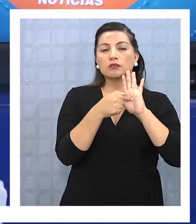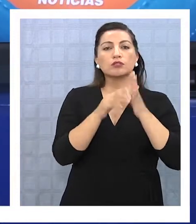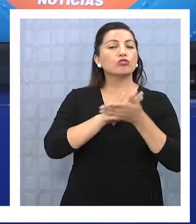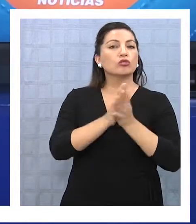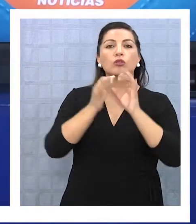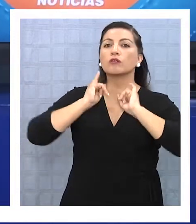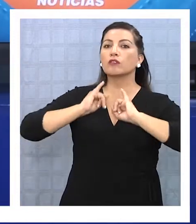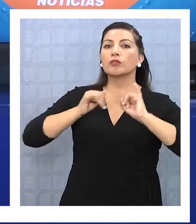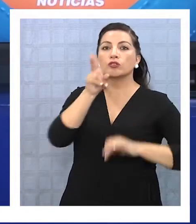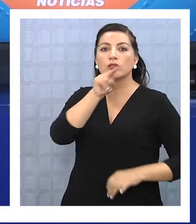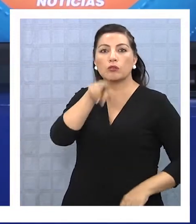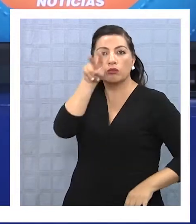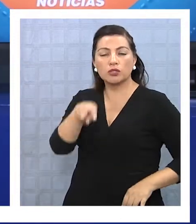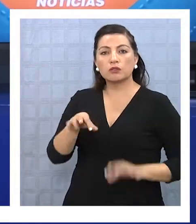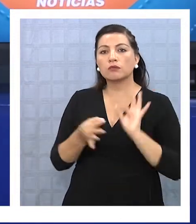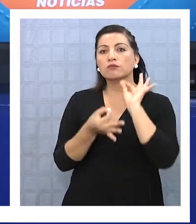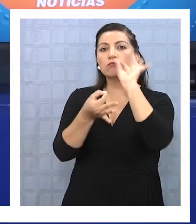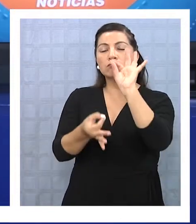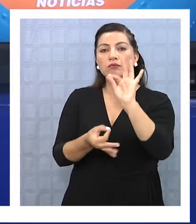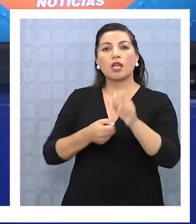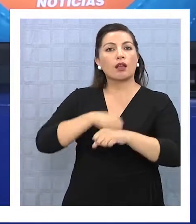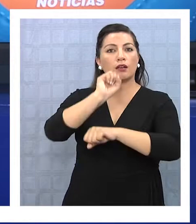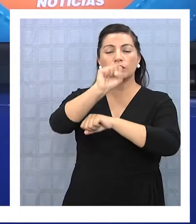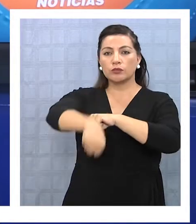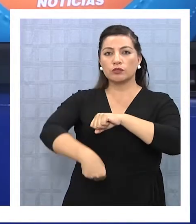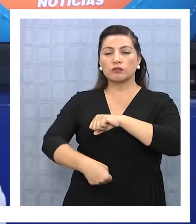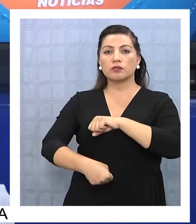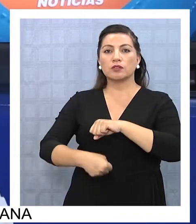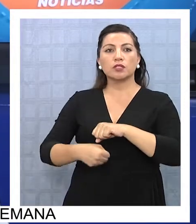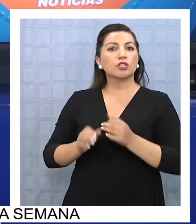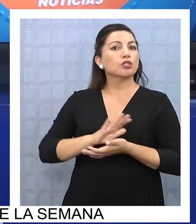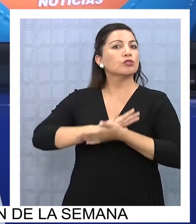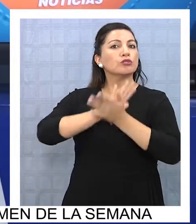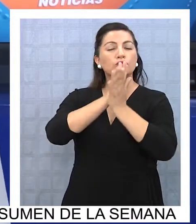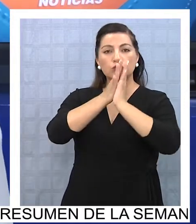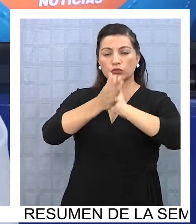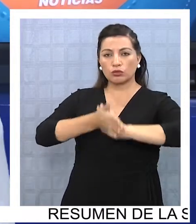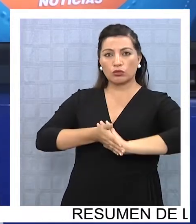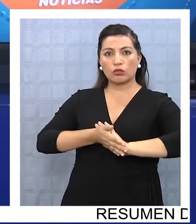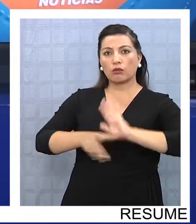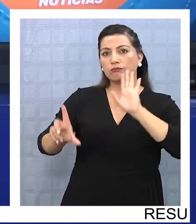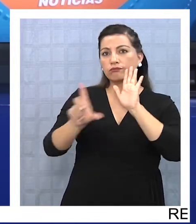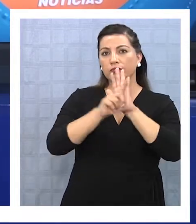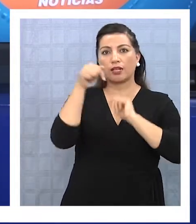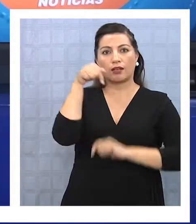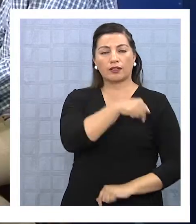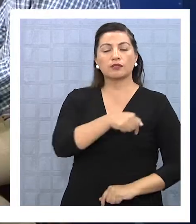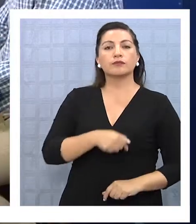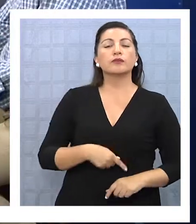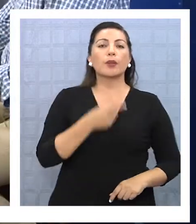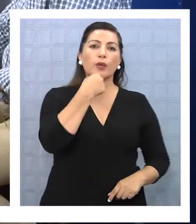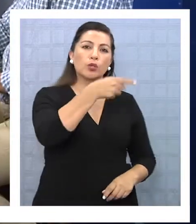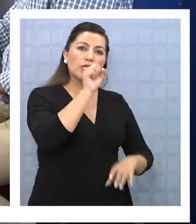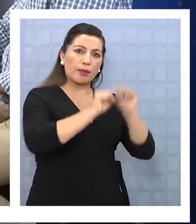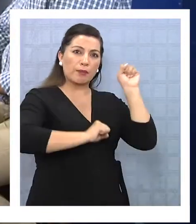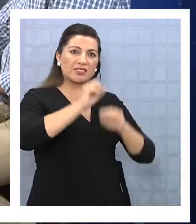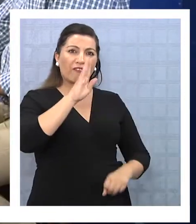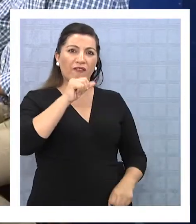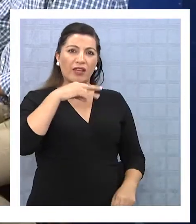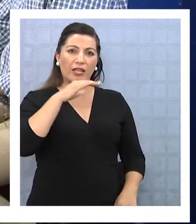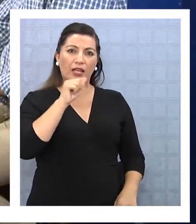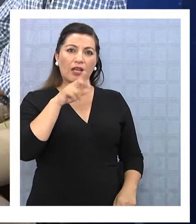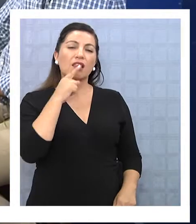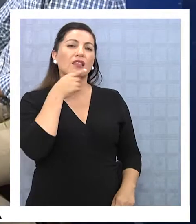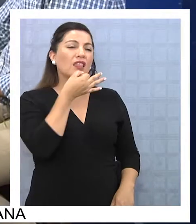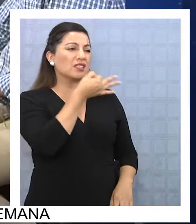dio la información a Impuestos Internos, se aprobó por Impuestos Internos y es absolutamente legítimo. Y esta empresa Bancar